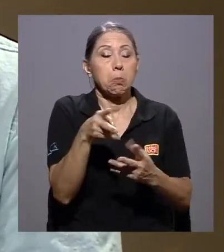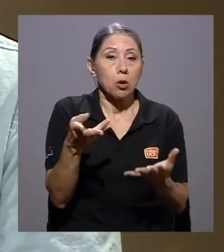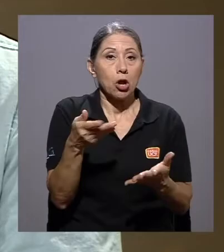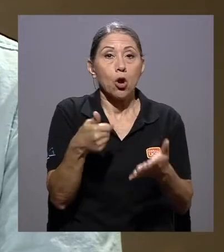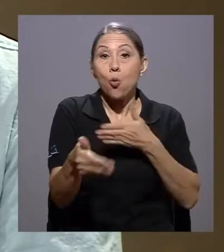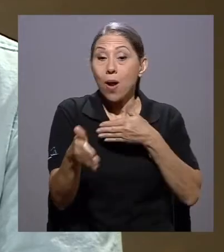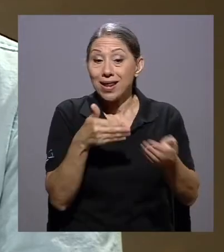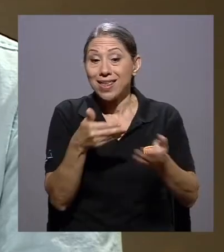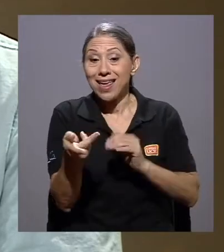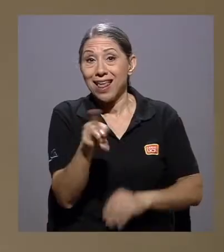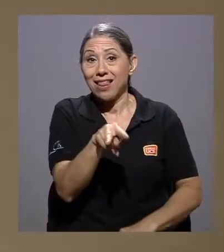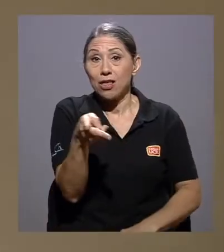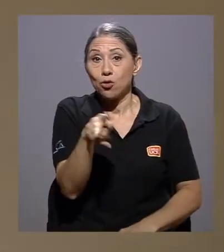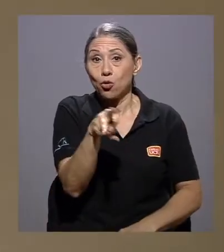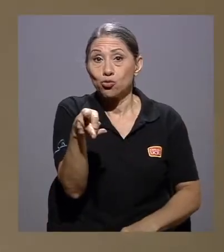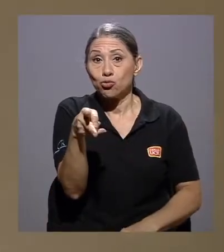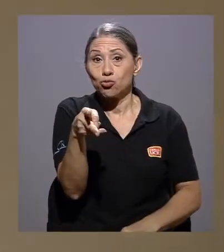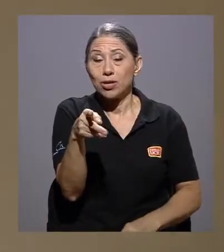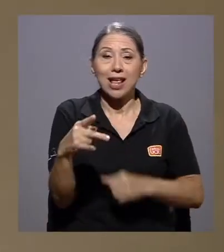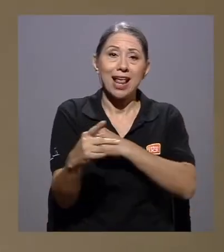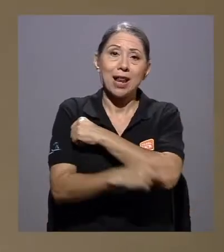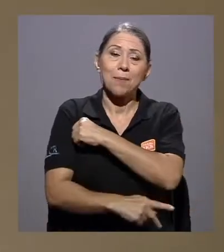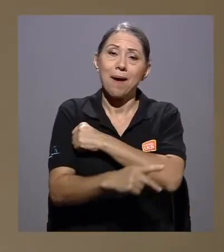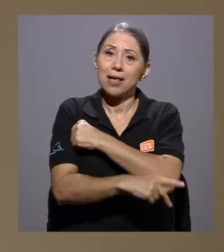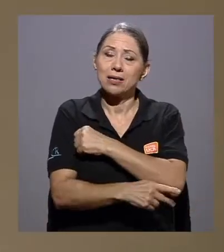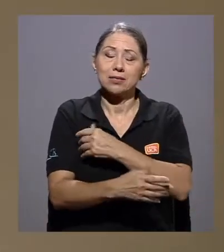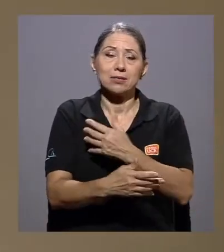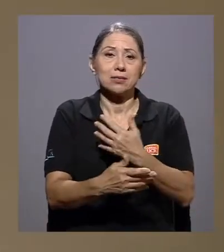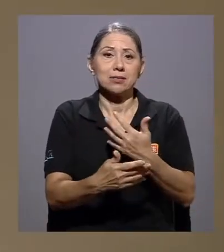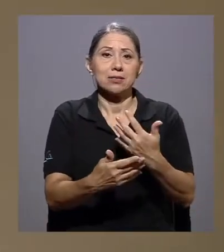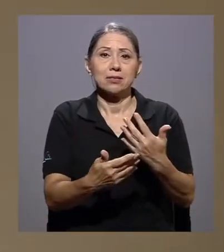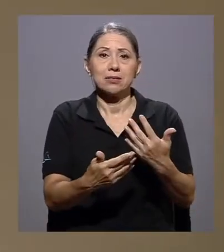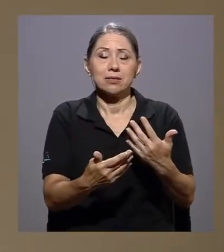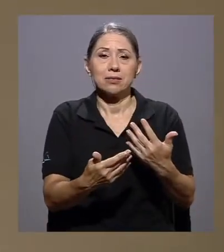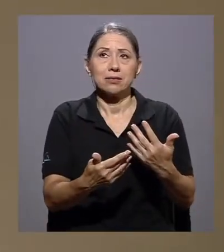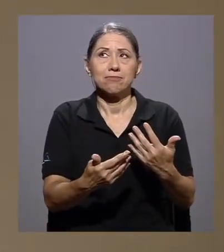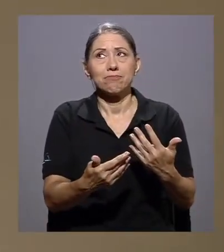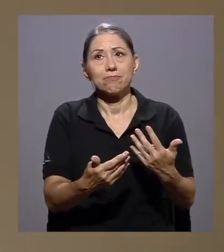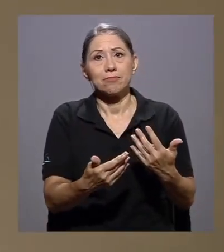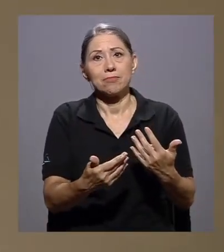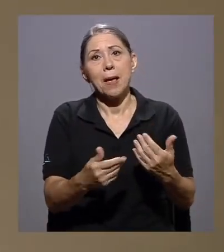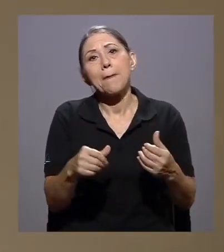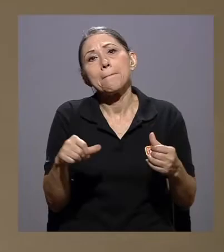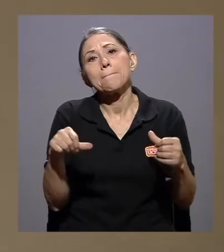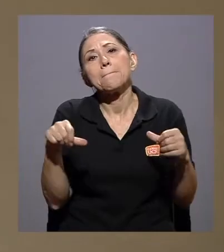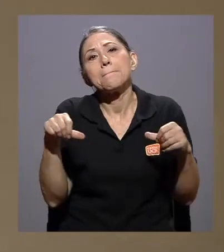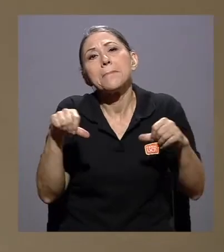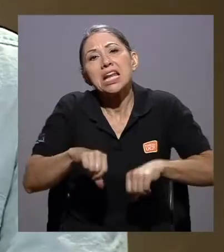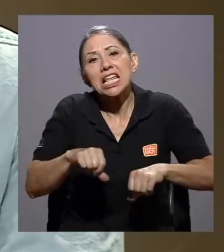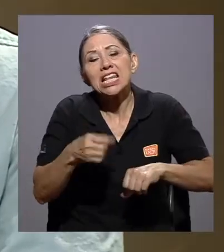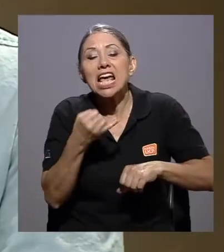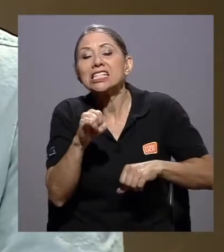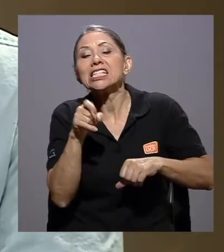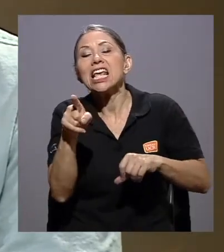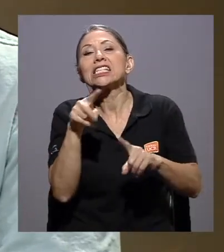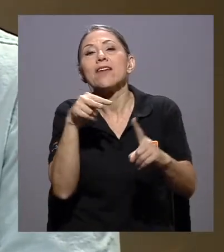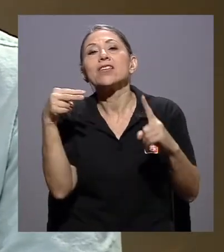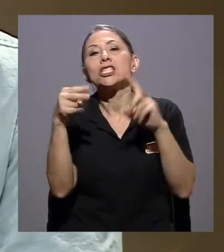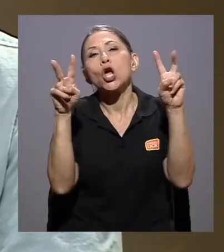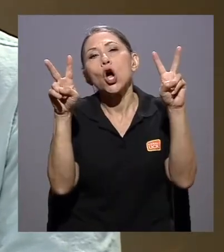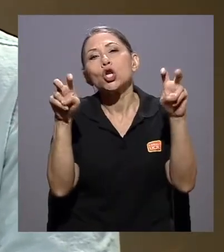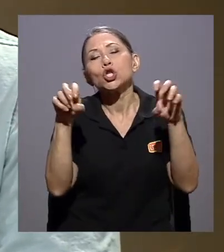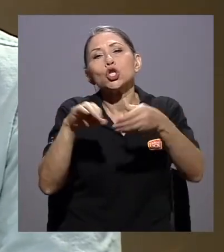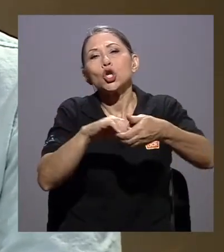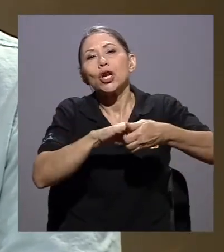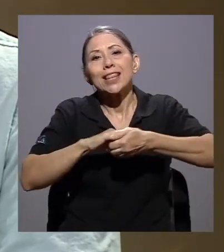país, perdería si esa visión, vamos a decir, solidaria que busca la justicia social,